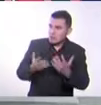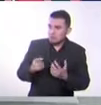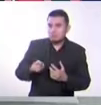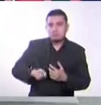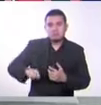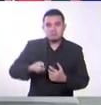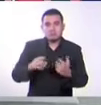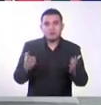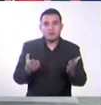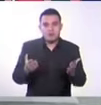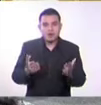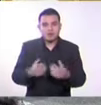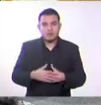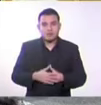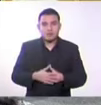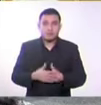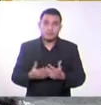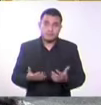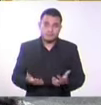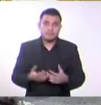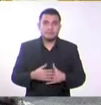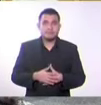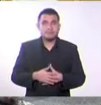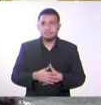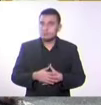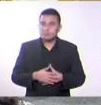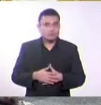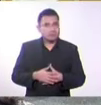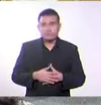así, Luis. Sí, me recuerda a ese...